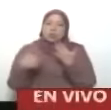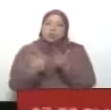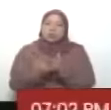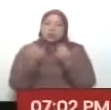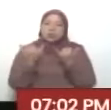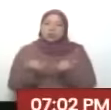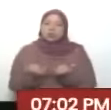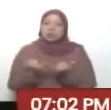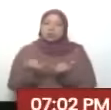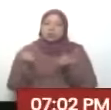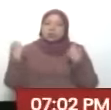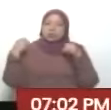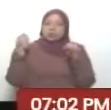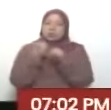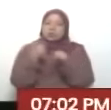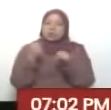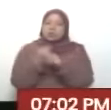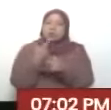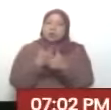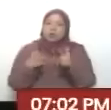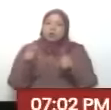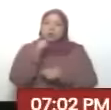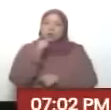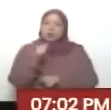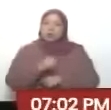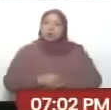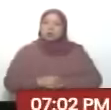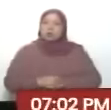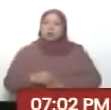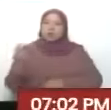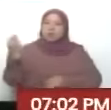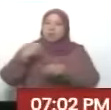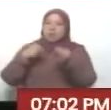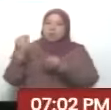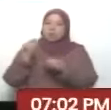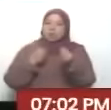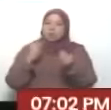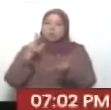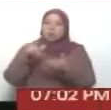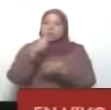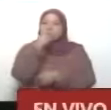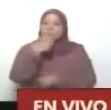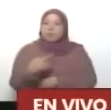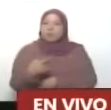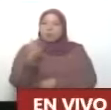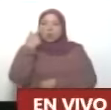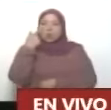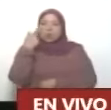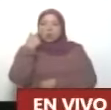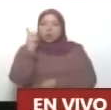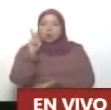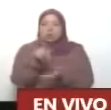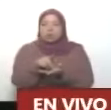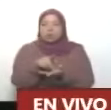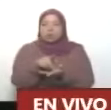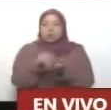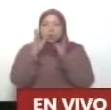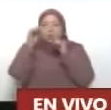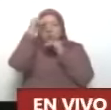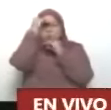paz, ejerciendo su soberanía. Con Maduro Más, lo que viene es bueno. No se despegue ahí. Vamos a